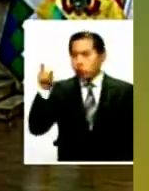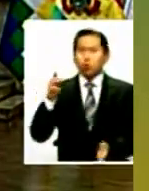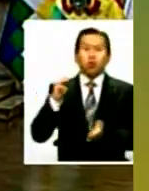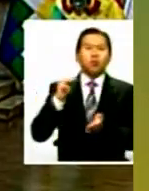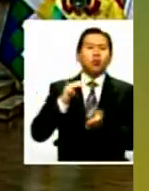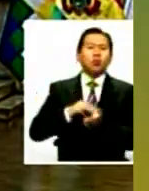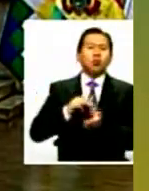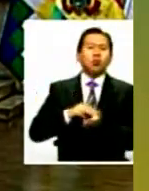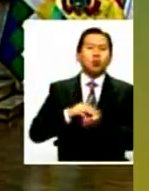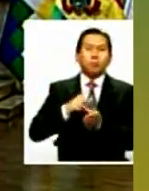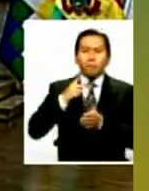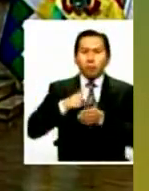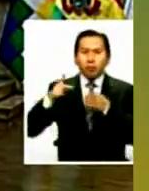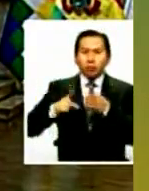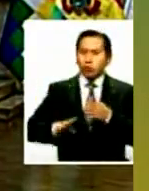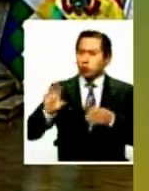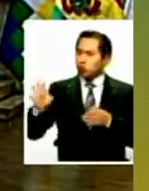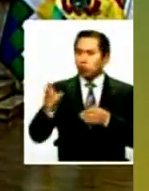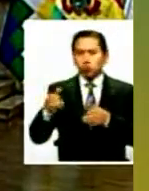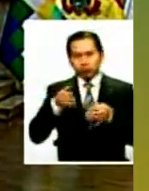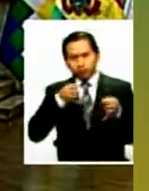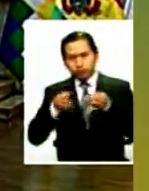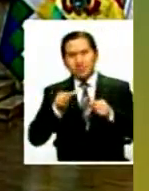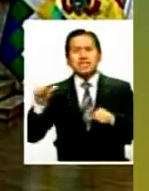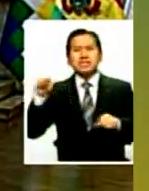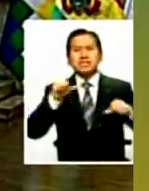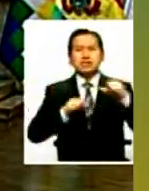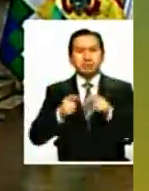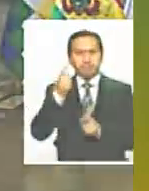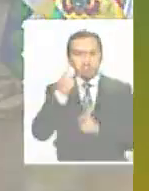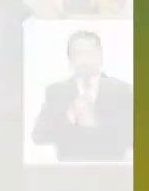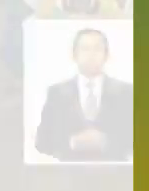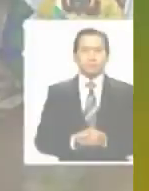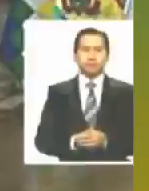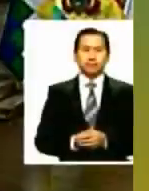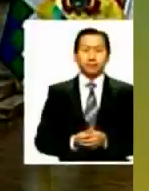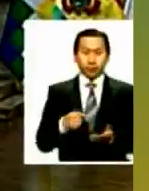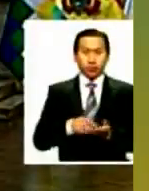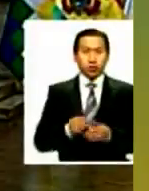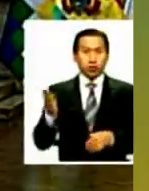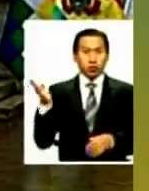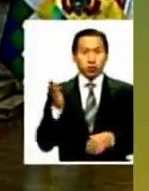empresas. Y el otro plan, que es el plan empleo, donde también se garantiza un crédito a las empresas,